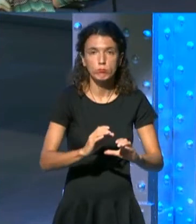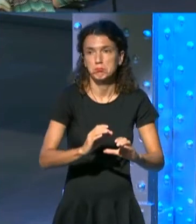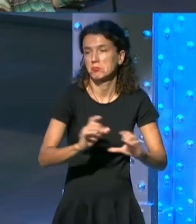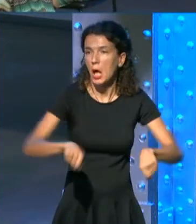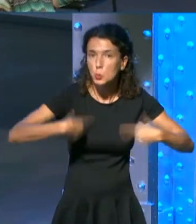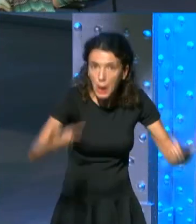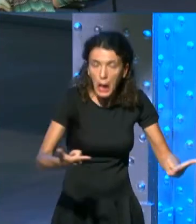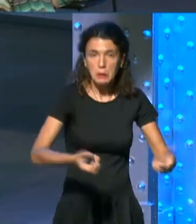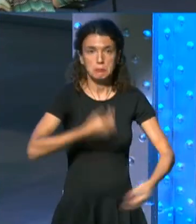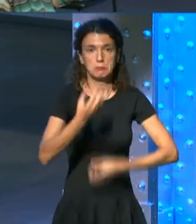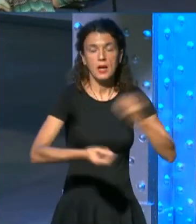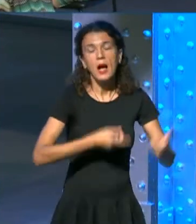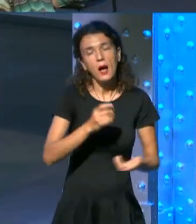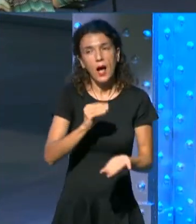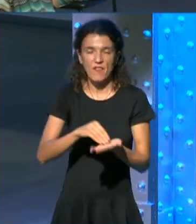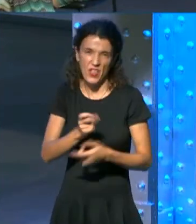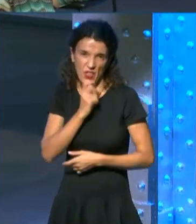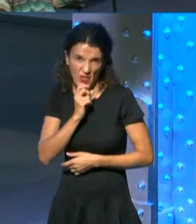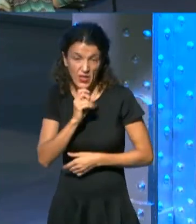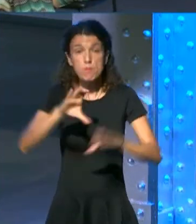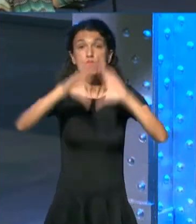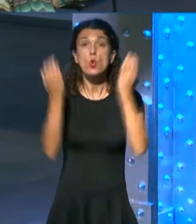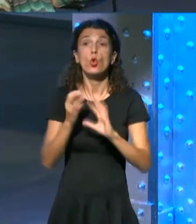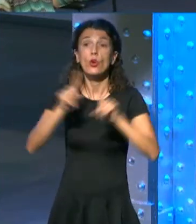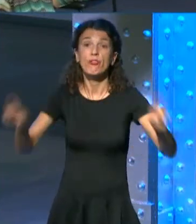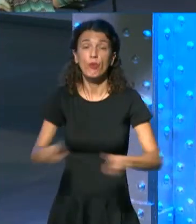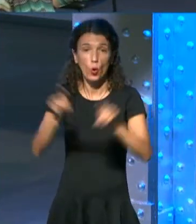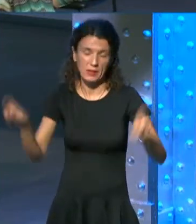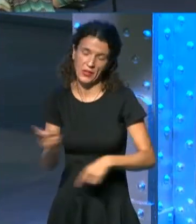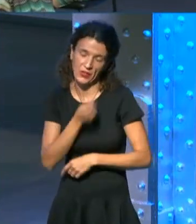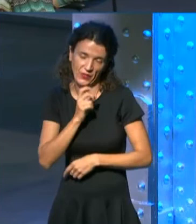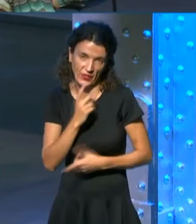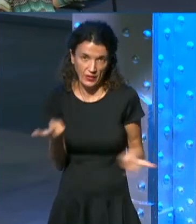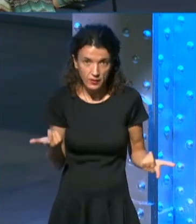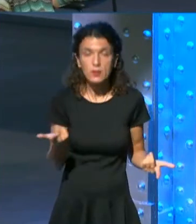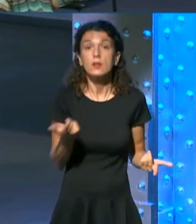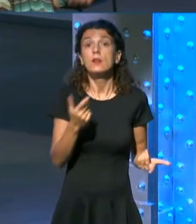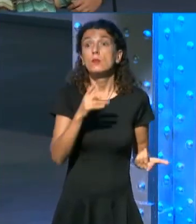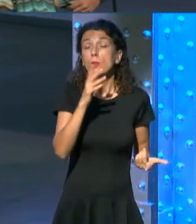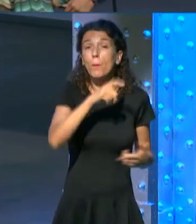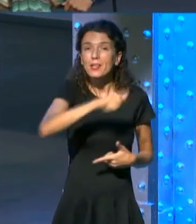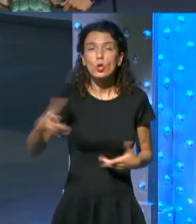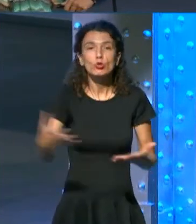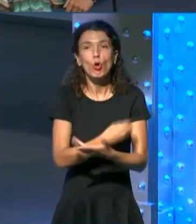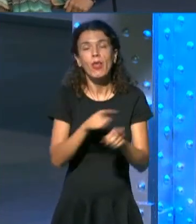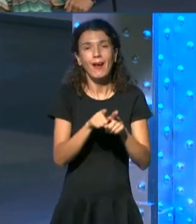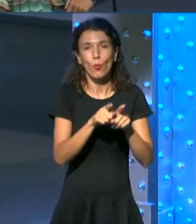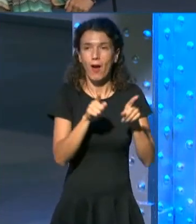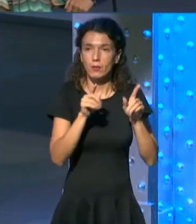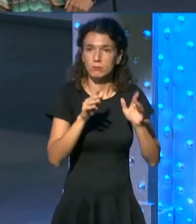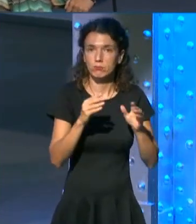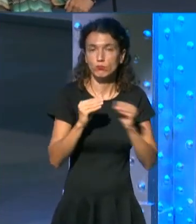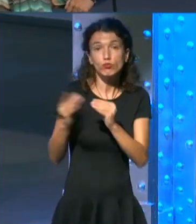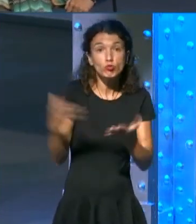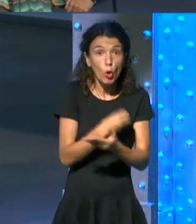todo en muchos casos, aunque sé que es difícil, y sobre todo en el mundo de la informática, porque ahora se trabaja muy distribuido, el que todo el mundo esté en el mismo sitio, ¿no? Cuando